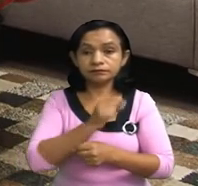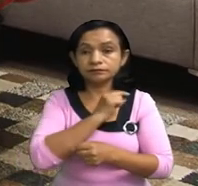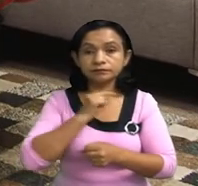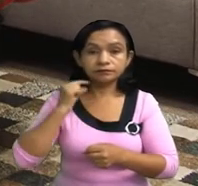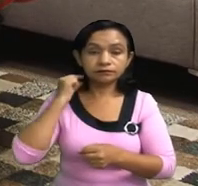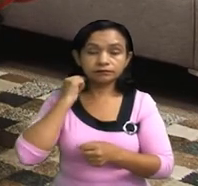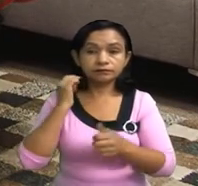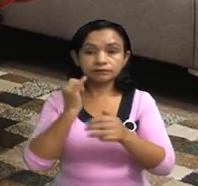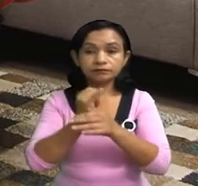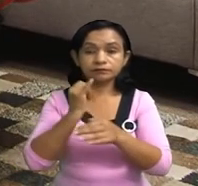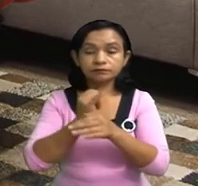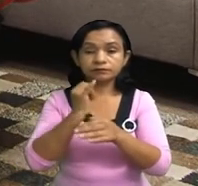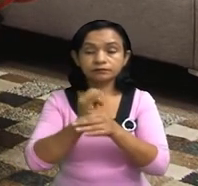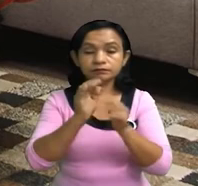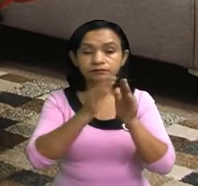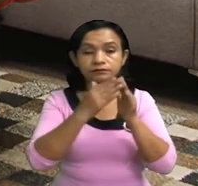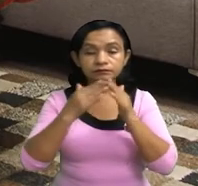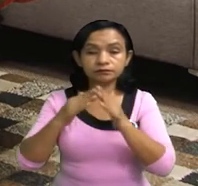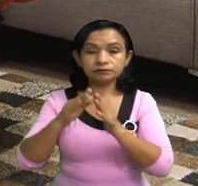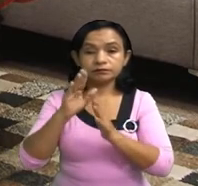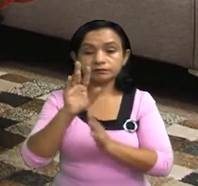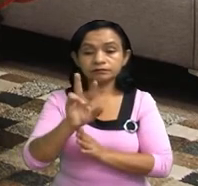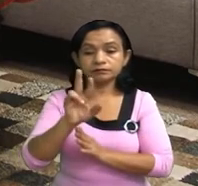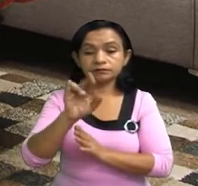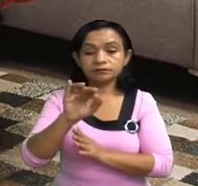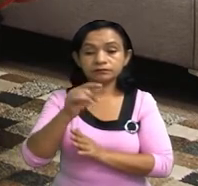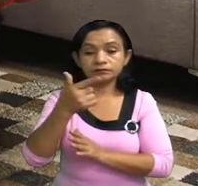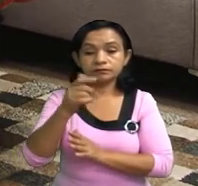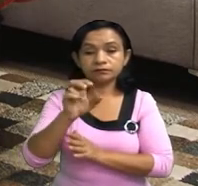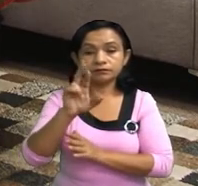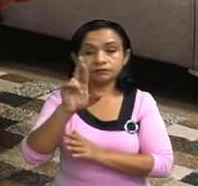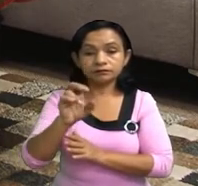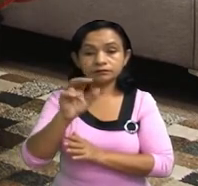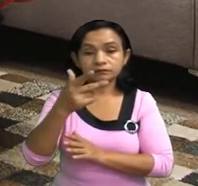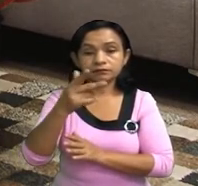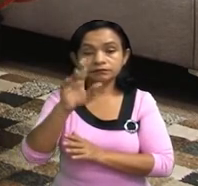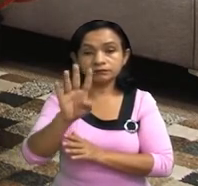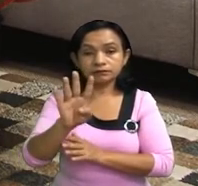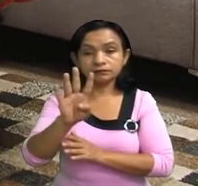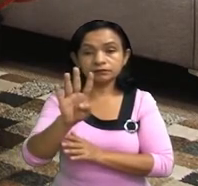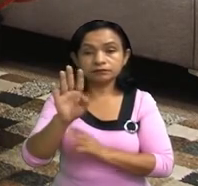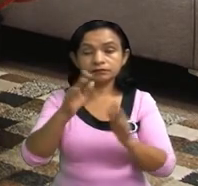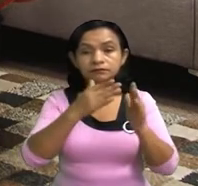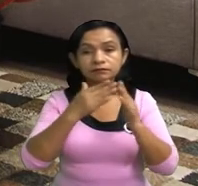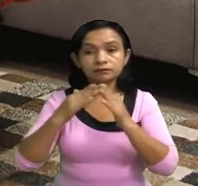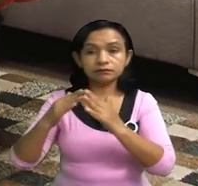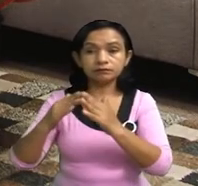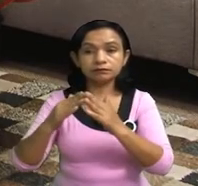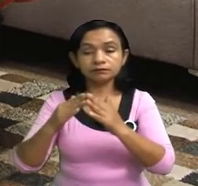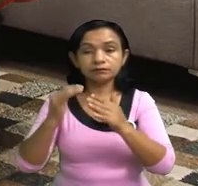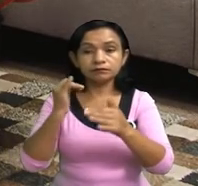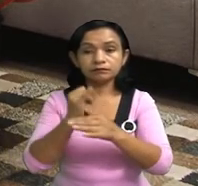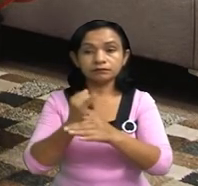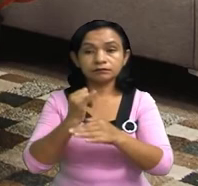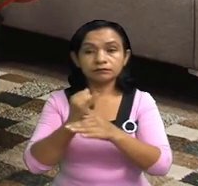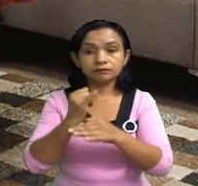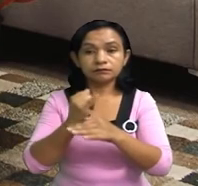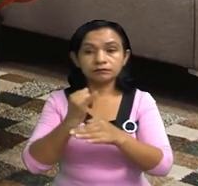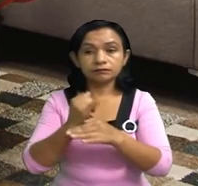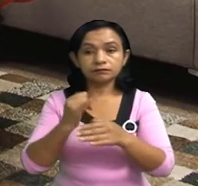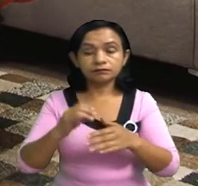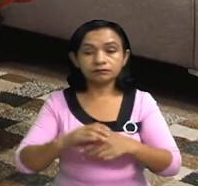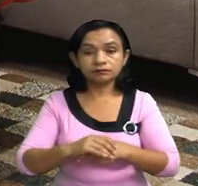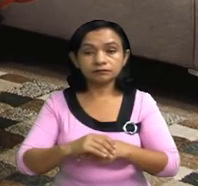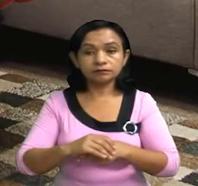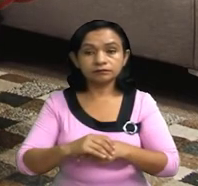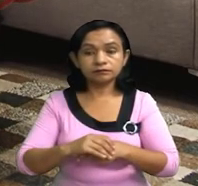sacerdote de la iglesia, el barrio Riguero, en sus 84 años fuimos a hacerle un homenaje al barrio y fuimos a la iglesia para